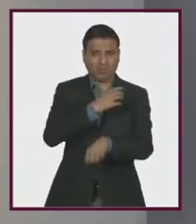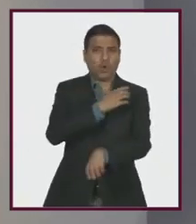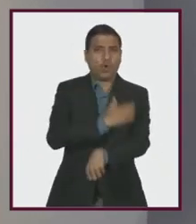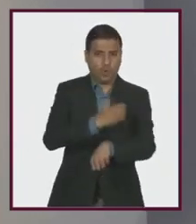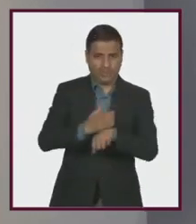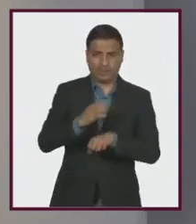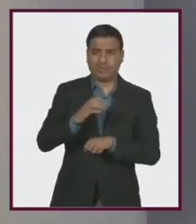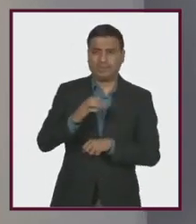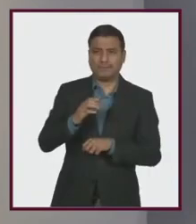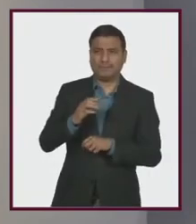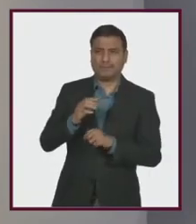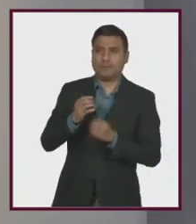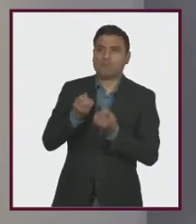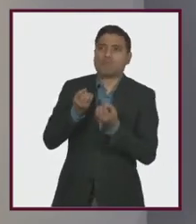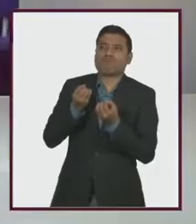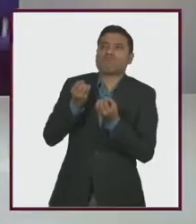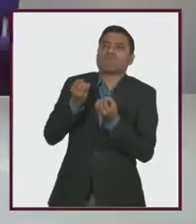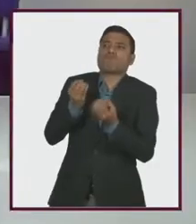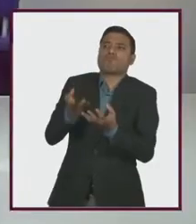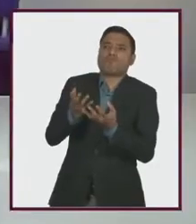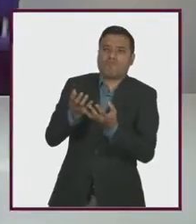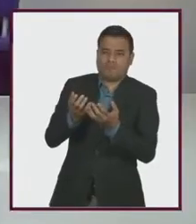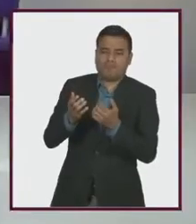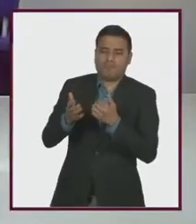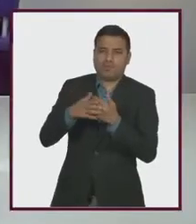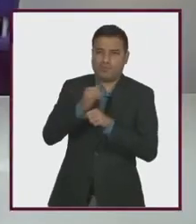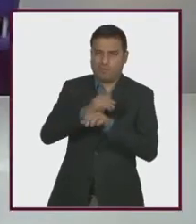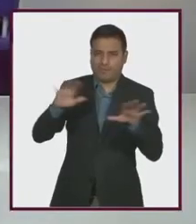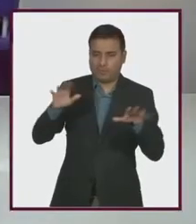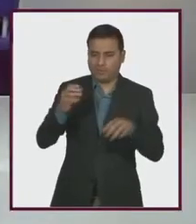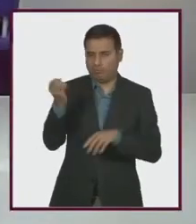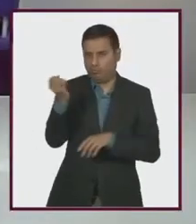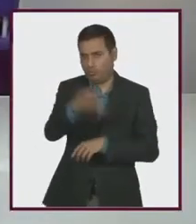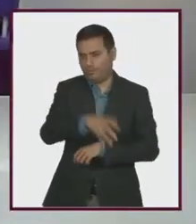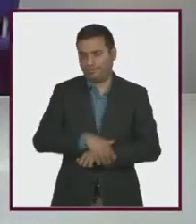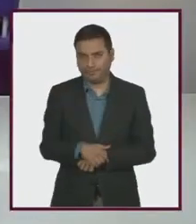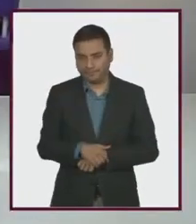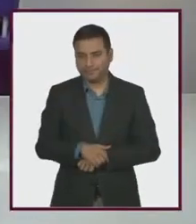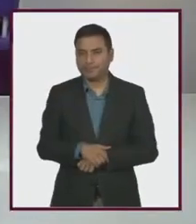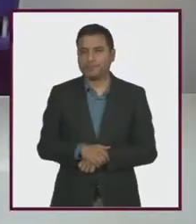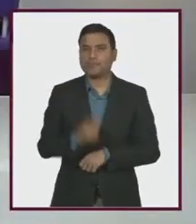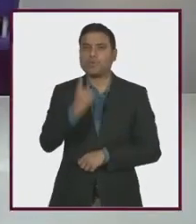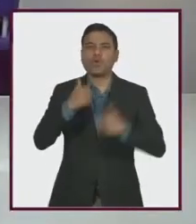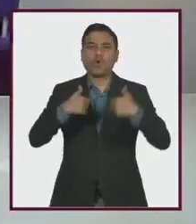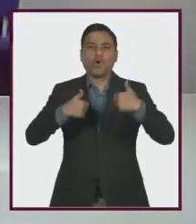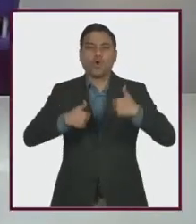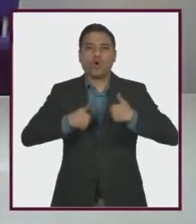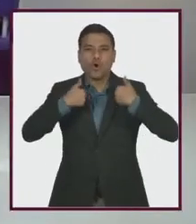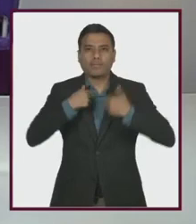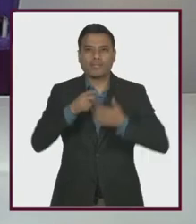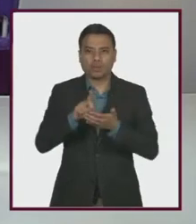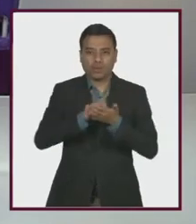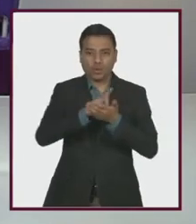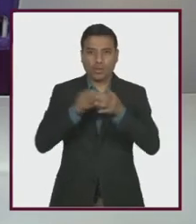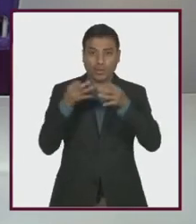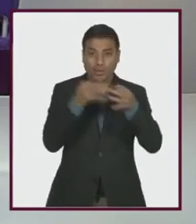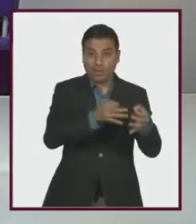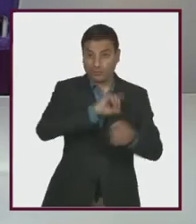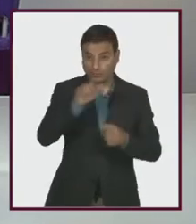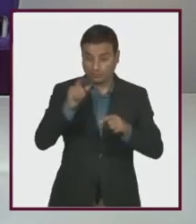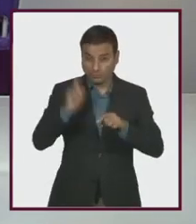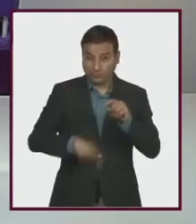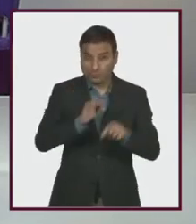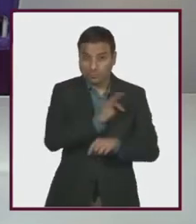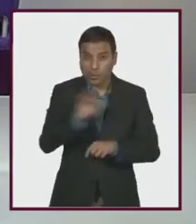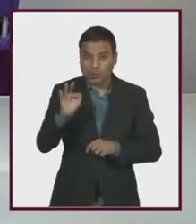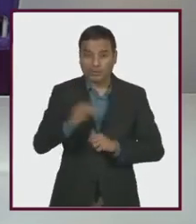la CONADIC la información de esto. María de Jesús Maldonado, doctora, ¿un adolescente que consume drogas puede salir del problema?